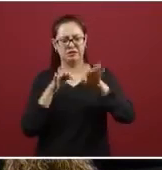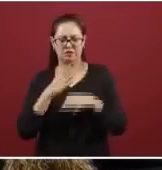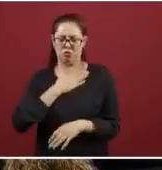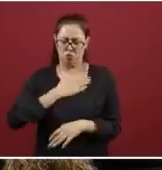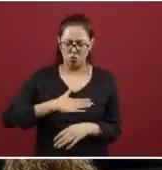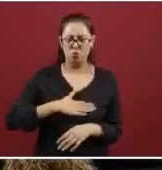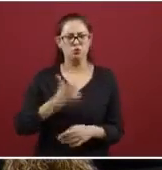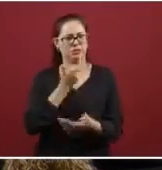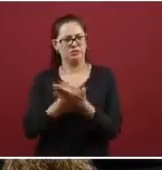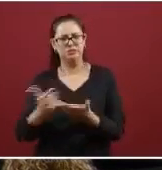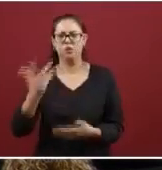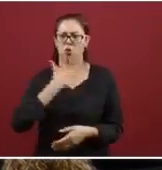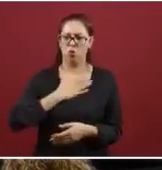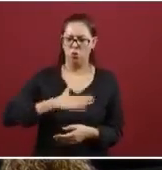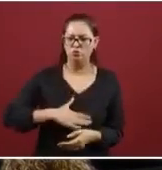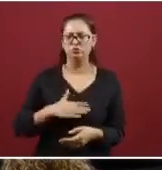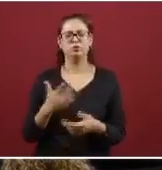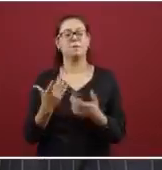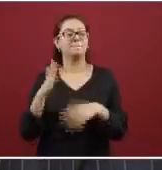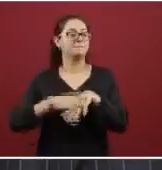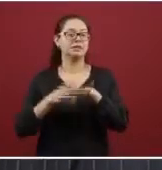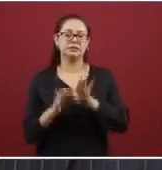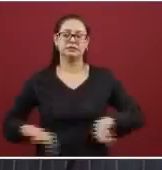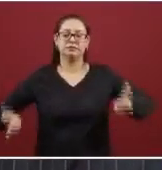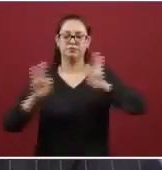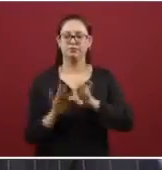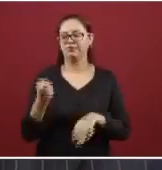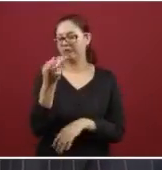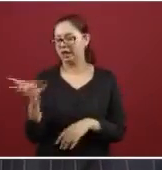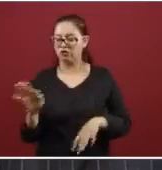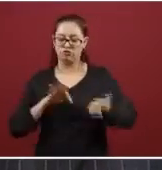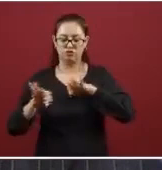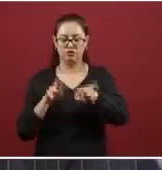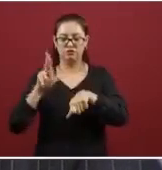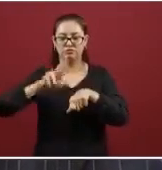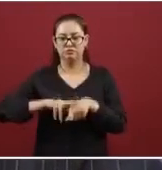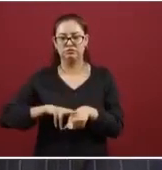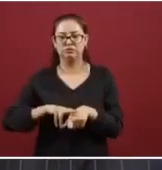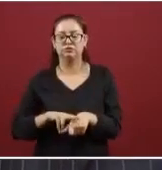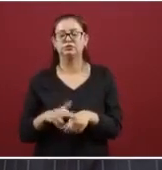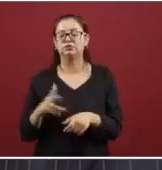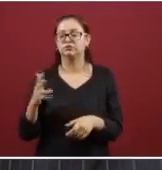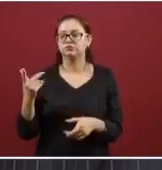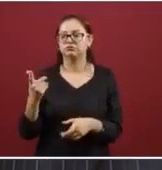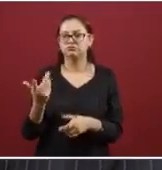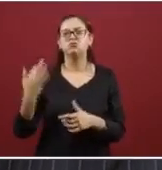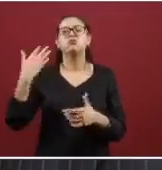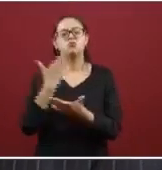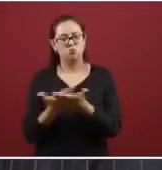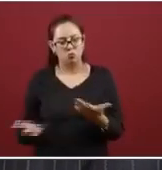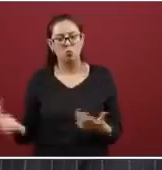salarios, pero sobre todo lo más importante es que los trabajadores escogen mediante un voto libre y